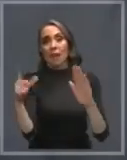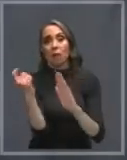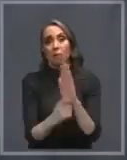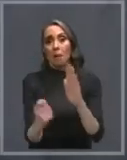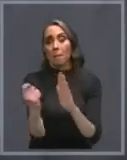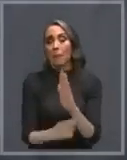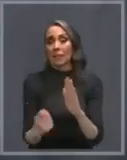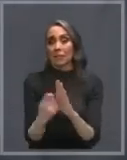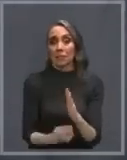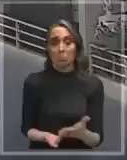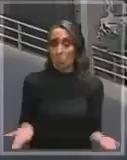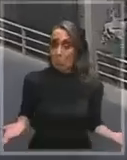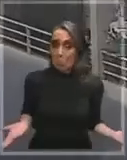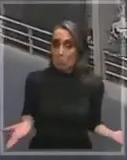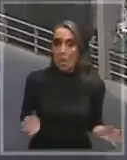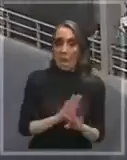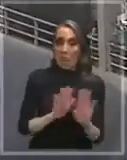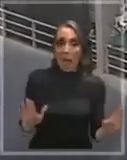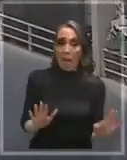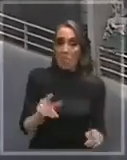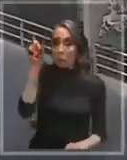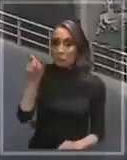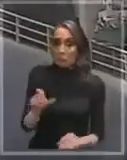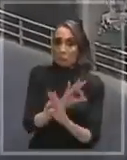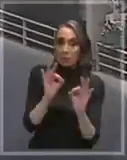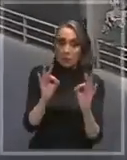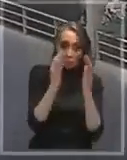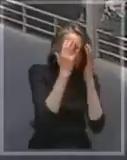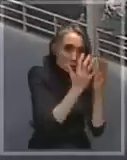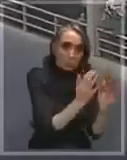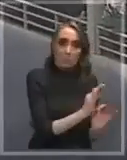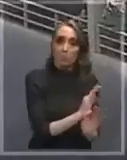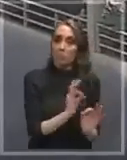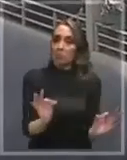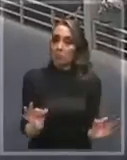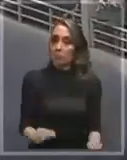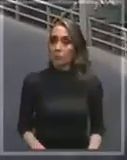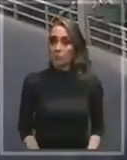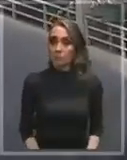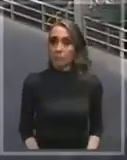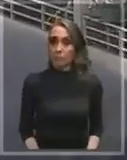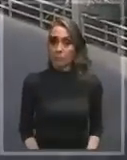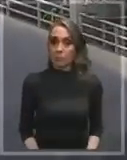lo cierto es que nada ni nadie parece estar muy pendiente.